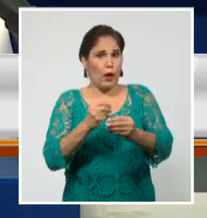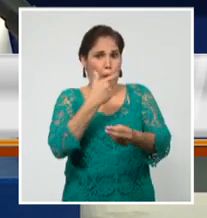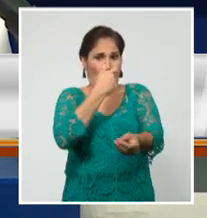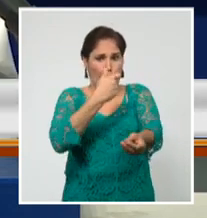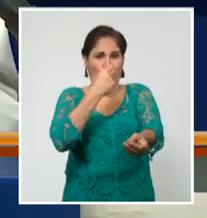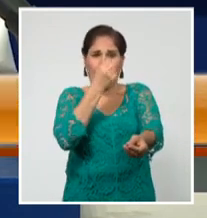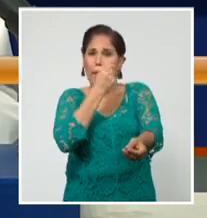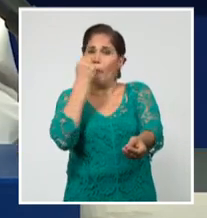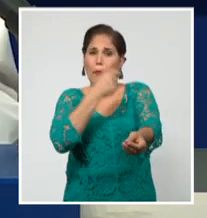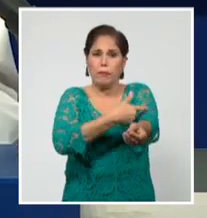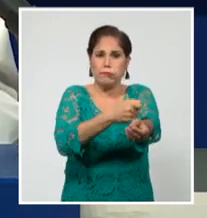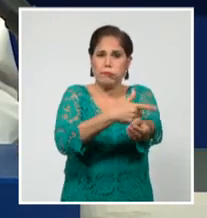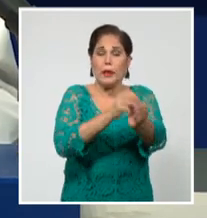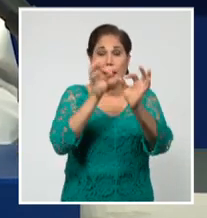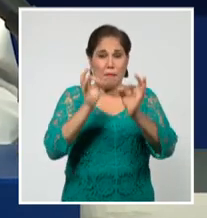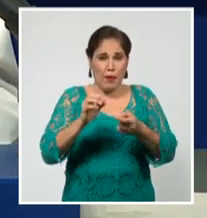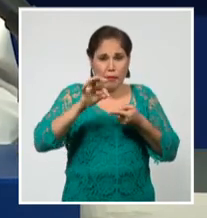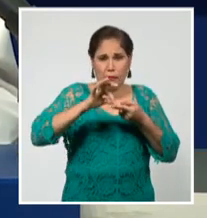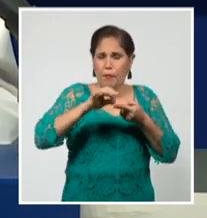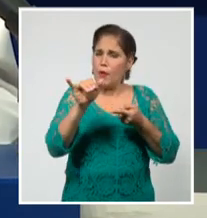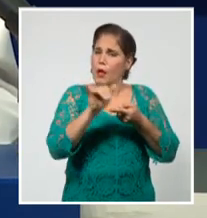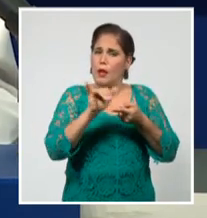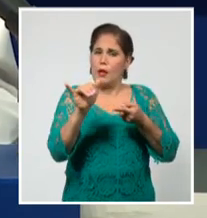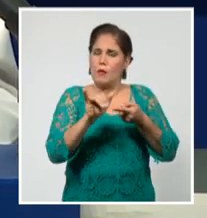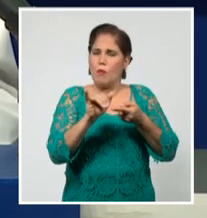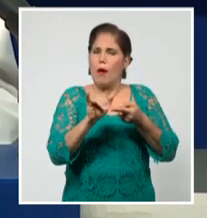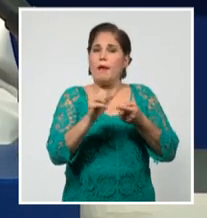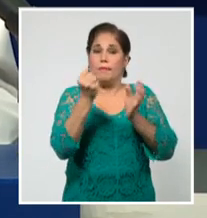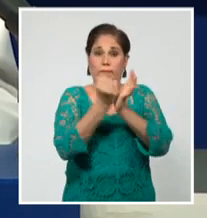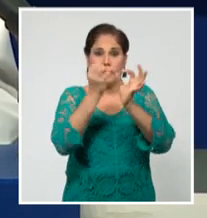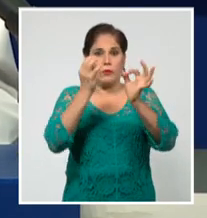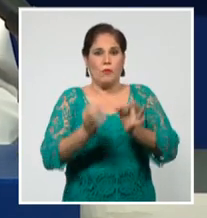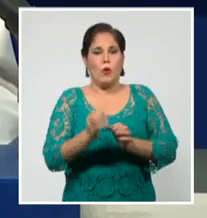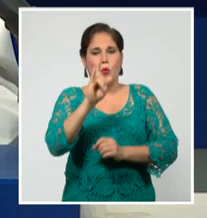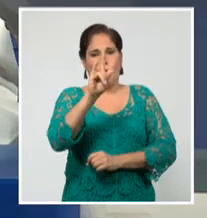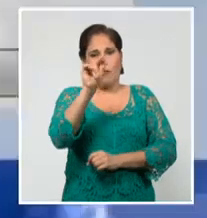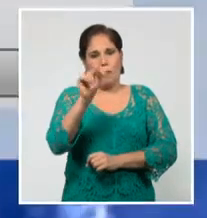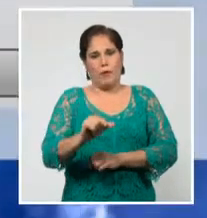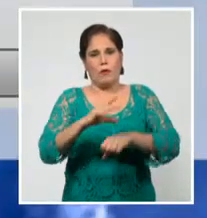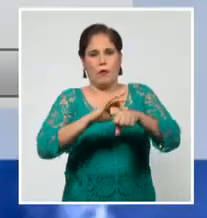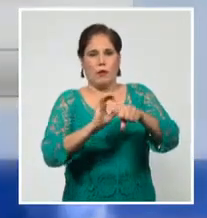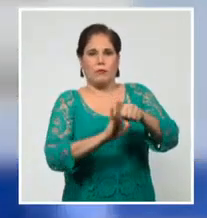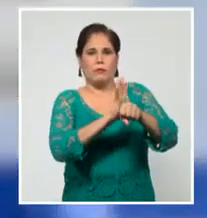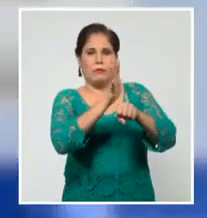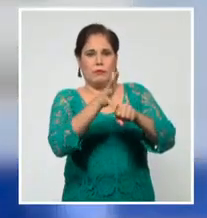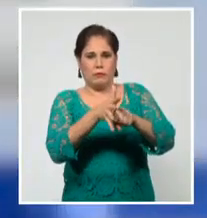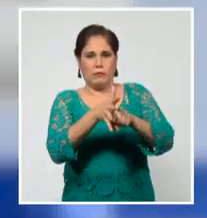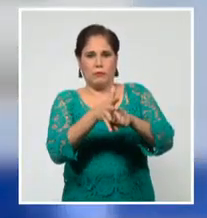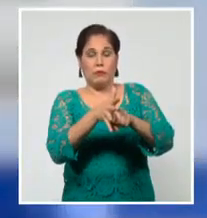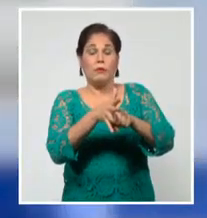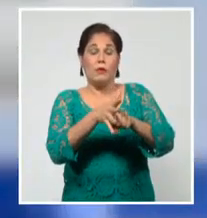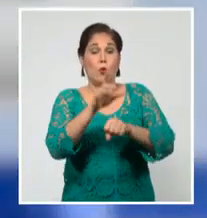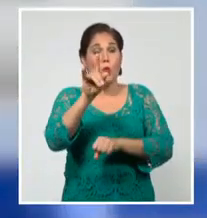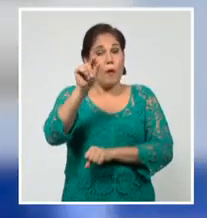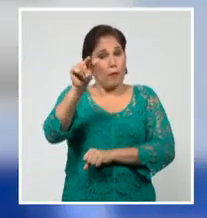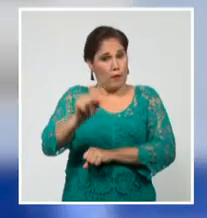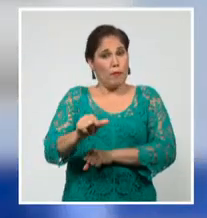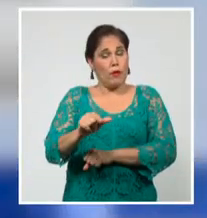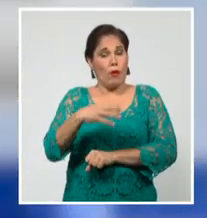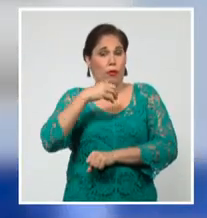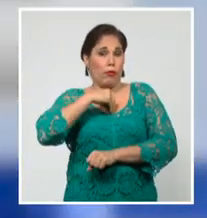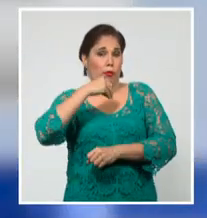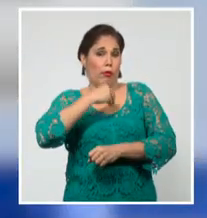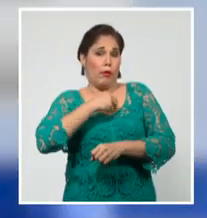estas tres mil 126 muestras se diagnostican nueve personas nueve personas con lakovic